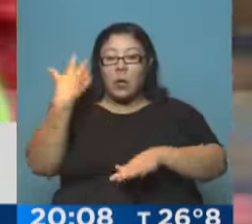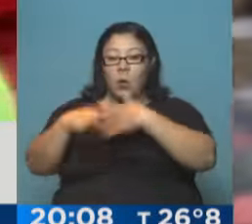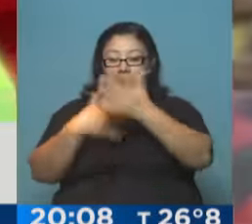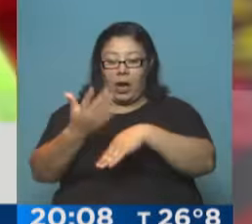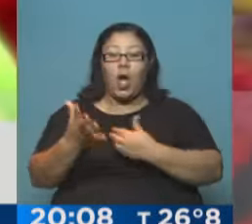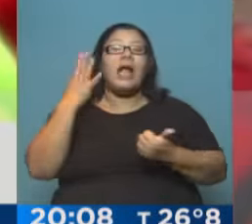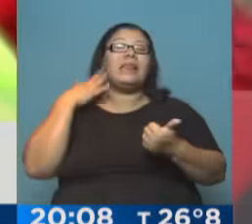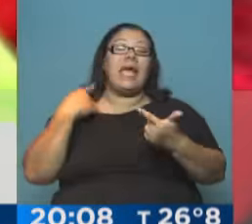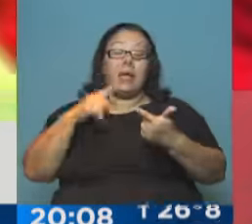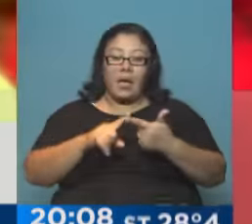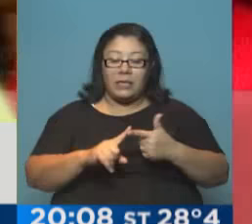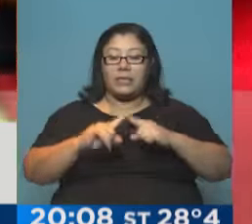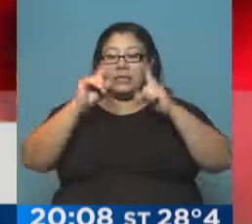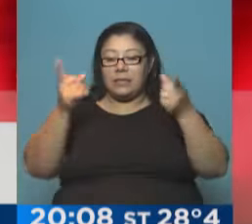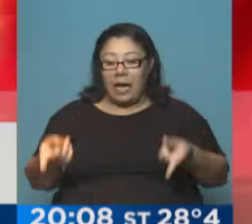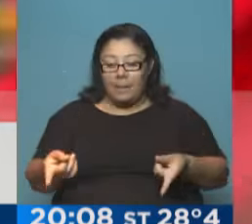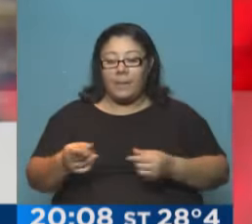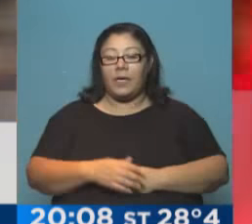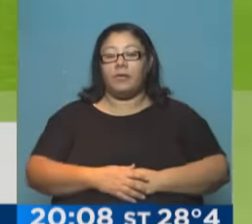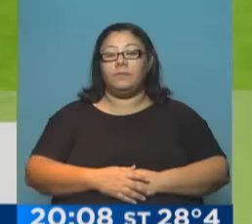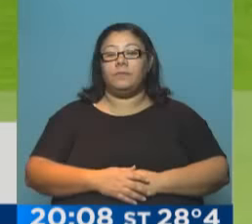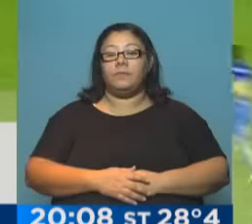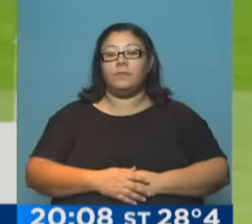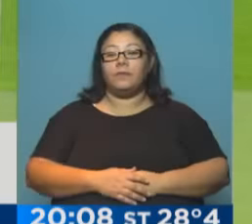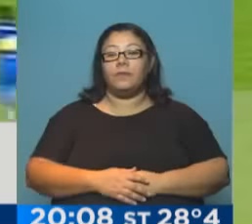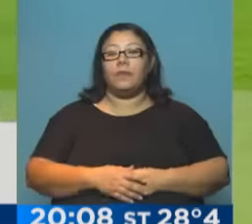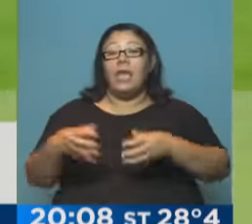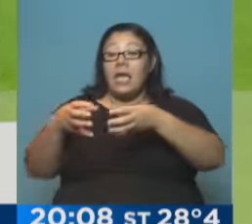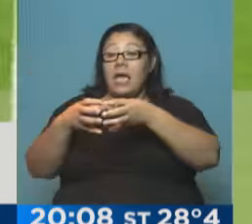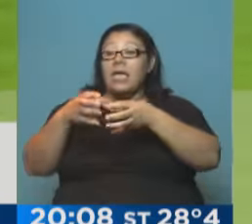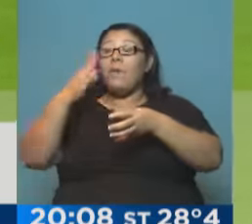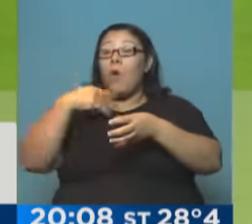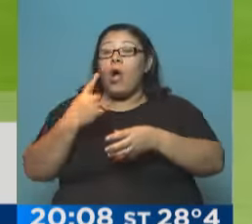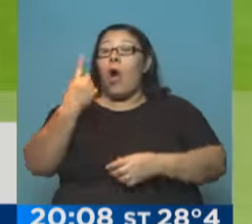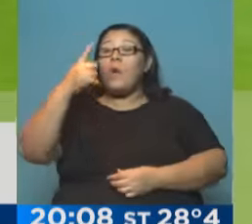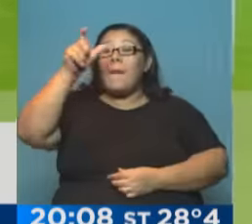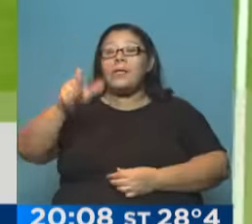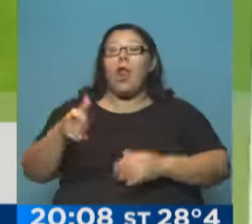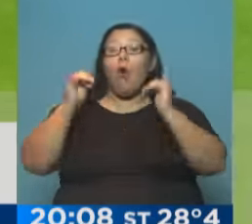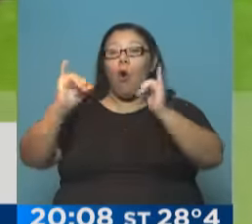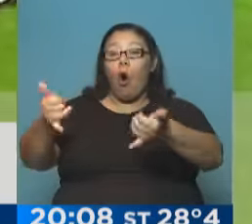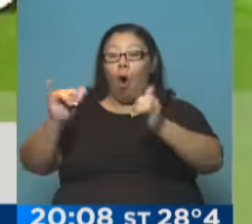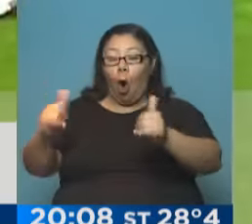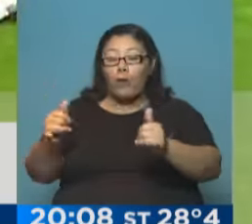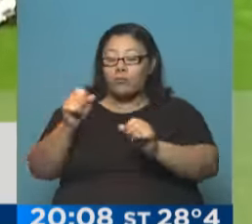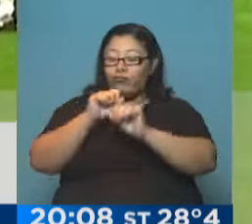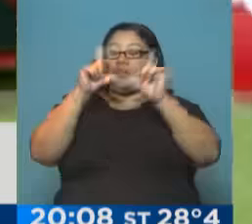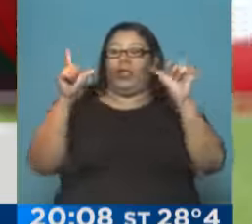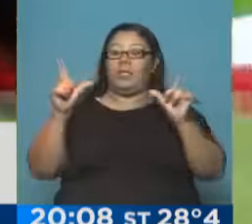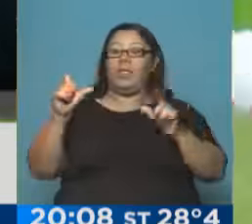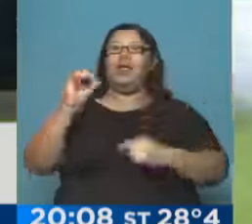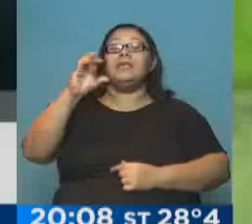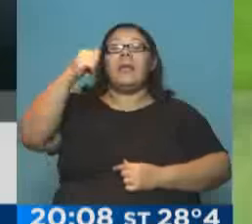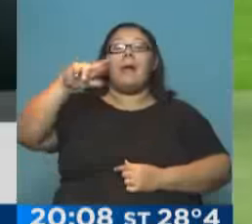Tevez será el otro hombre de punta de Boca, que va a tener además el conjunto, yo le hice, un juvenil. Y esa fue una de las sorpresas, Cristian